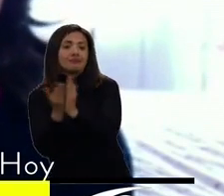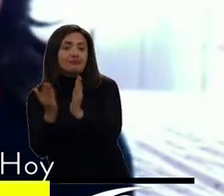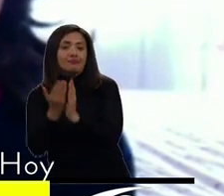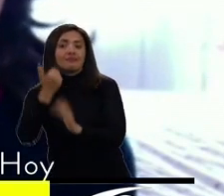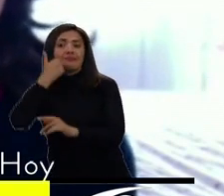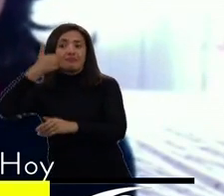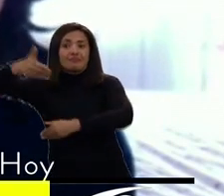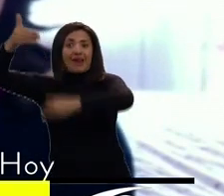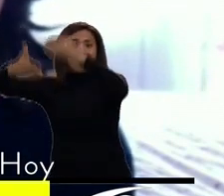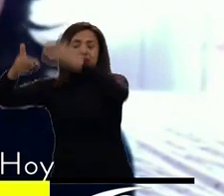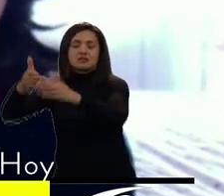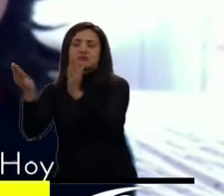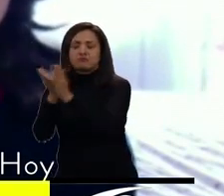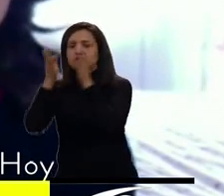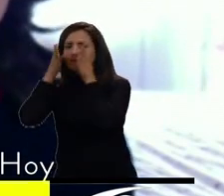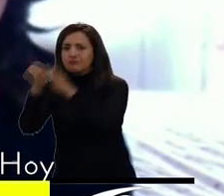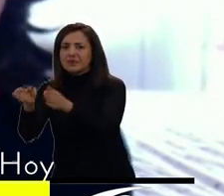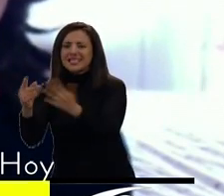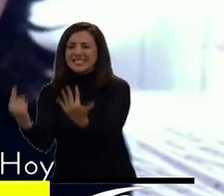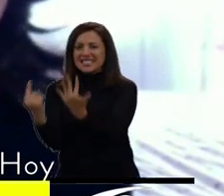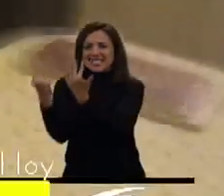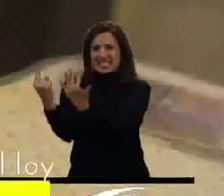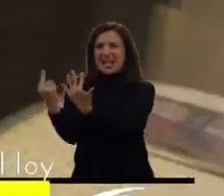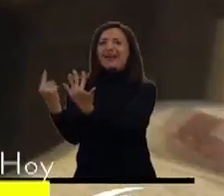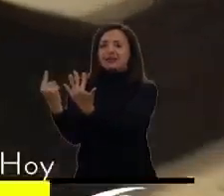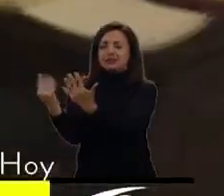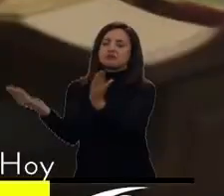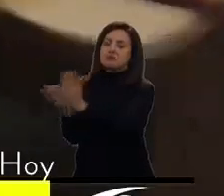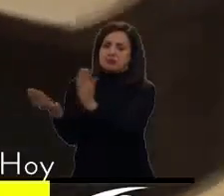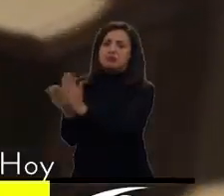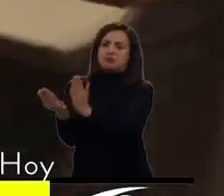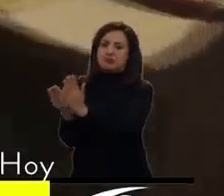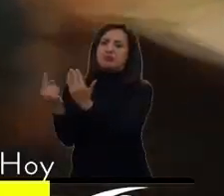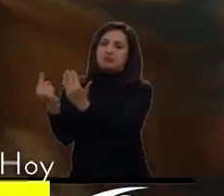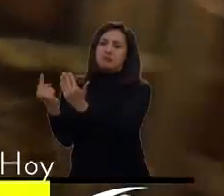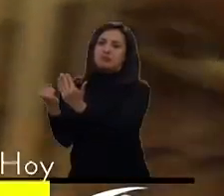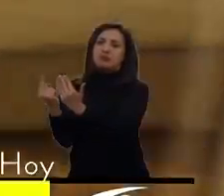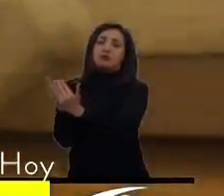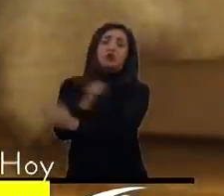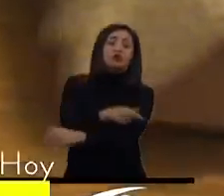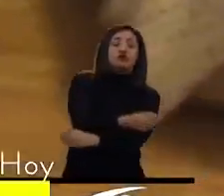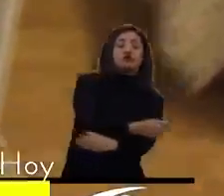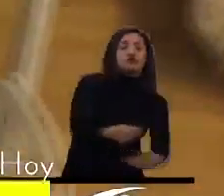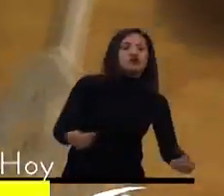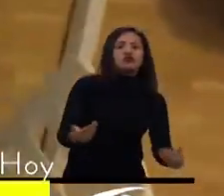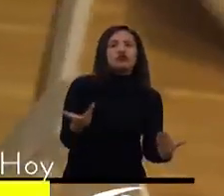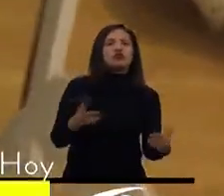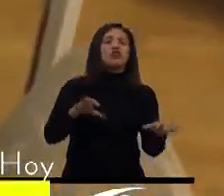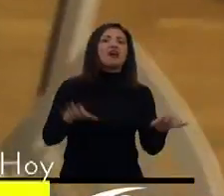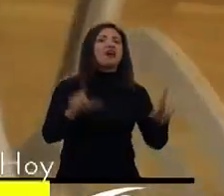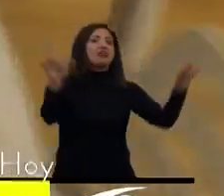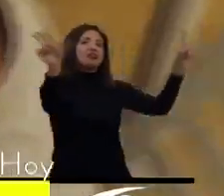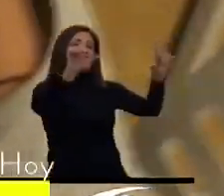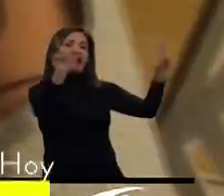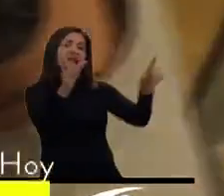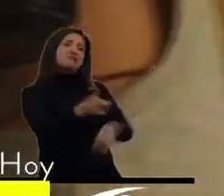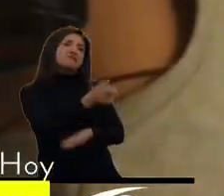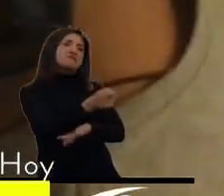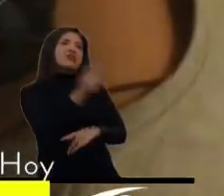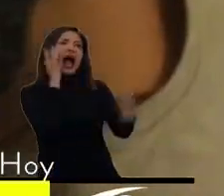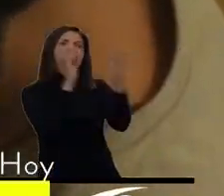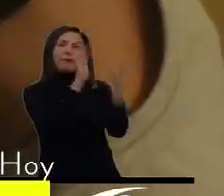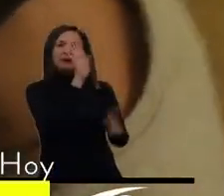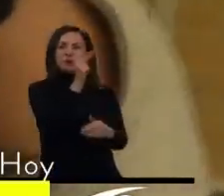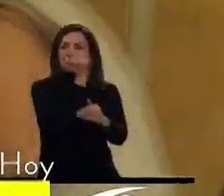los mayores. Los 6 mayores nuestros se dedican a estudiar. A los pequeños les ponemos un canal de televisión que tienen un poco para